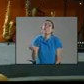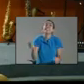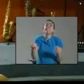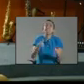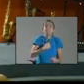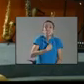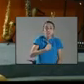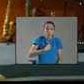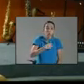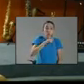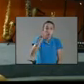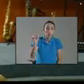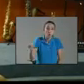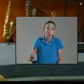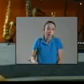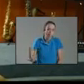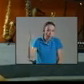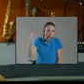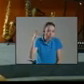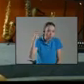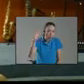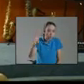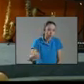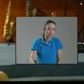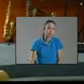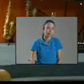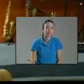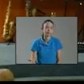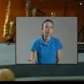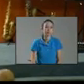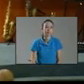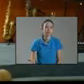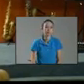¿O cree que lo dejé para que lo vieran bonito aquí?